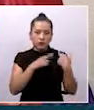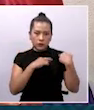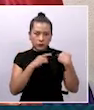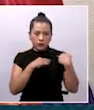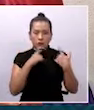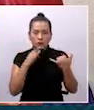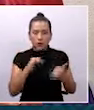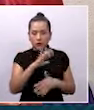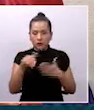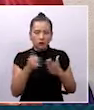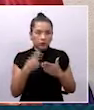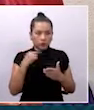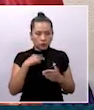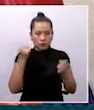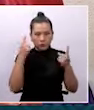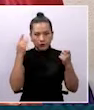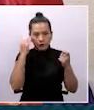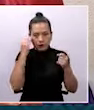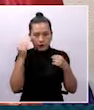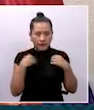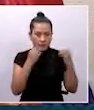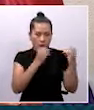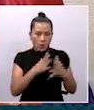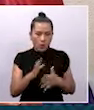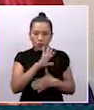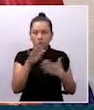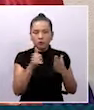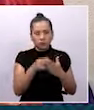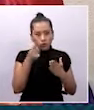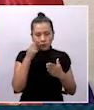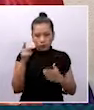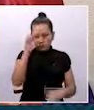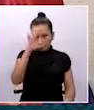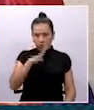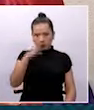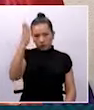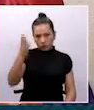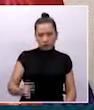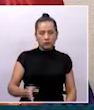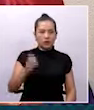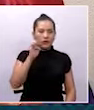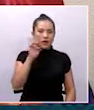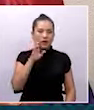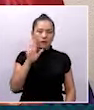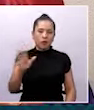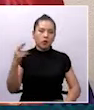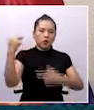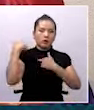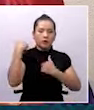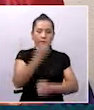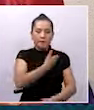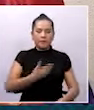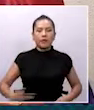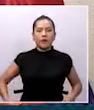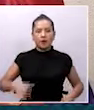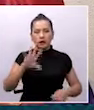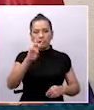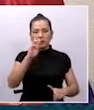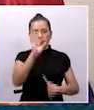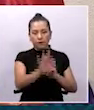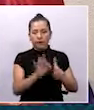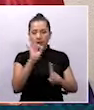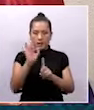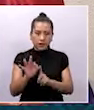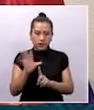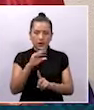la parte orgánica, sabemos y conocemos que el señor Evo Morales es el presidente de las 6 federaciones del trópico y